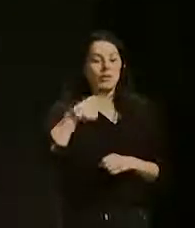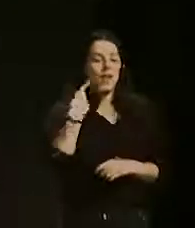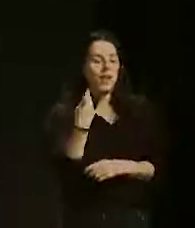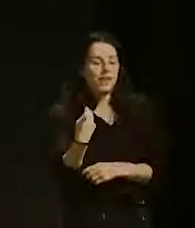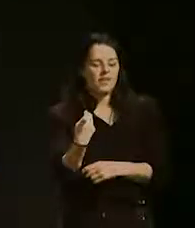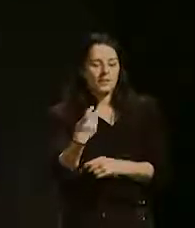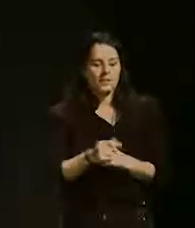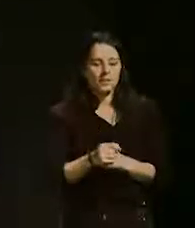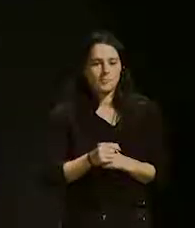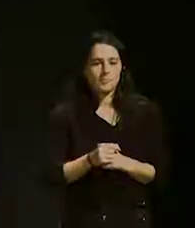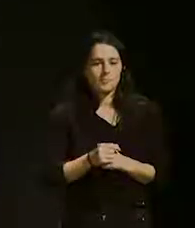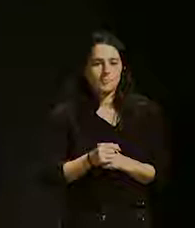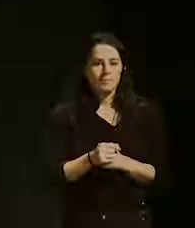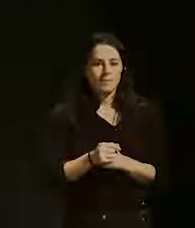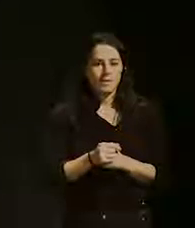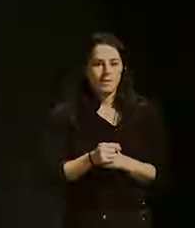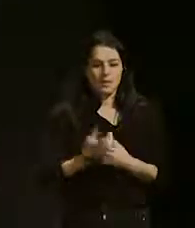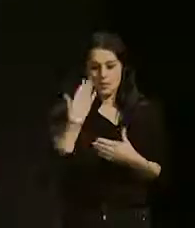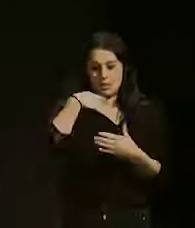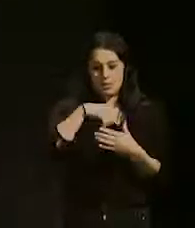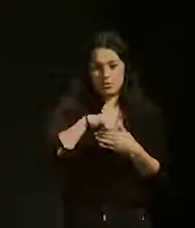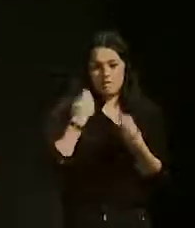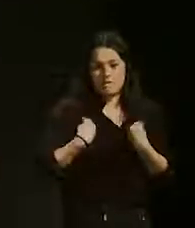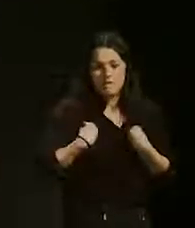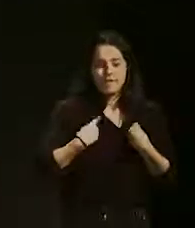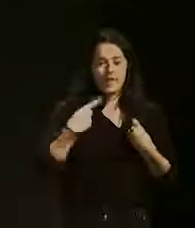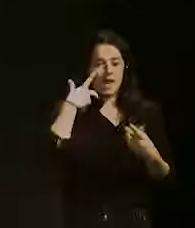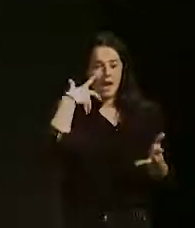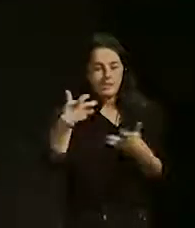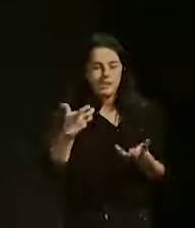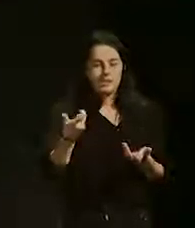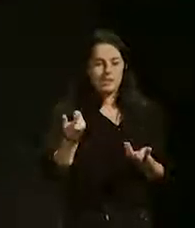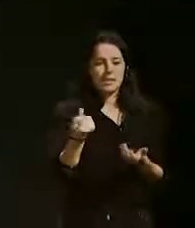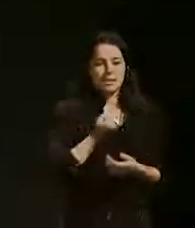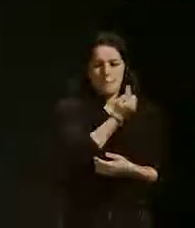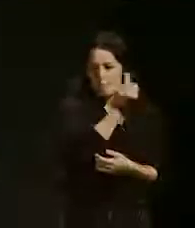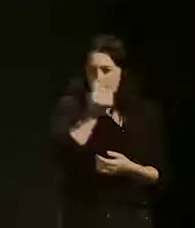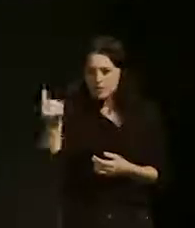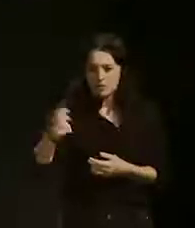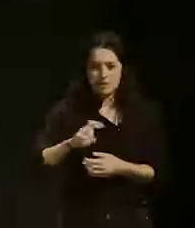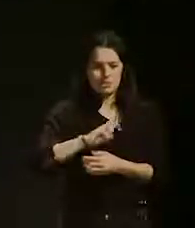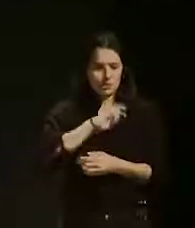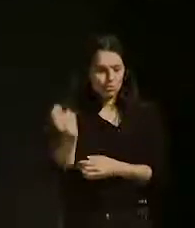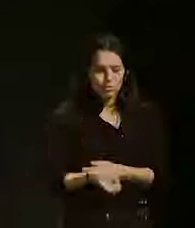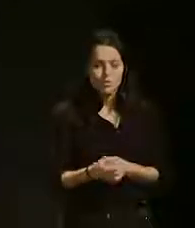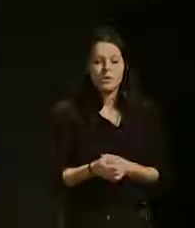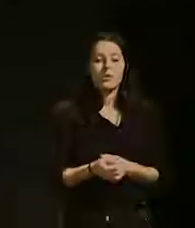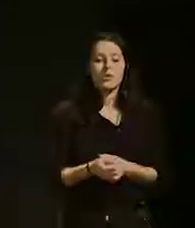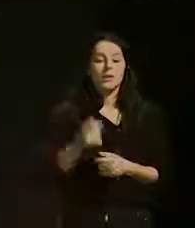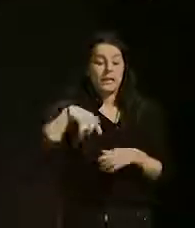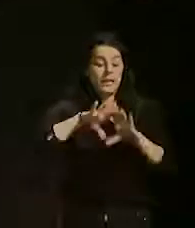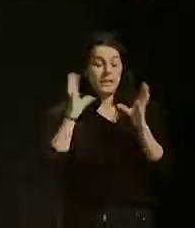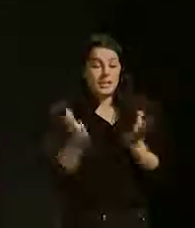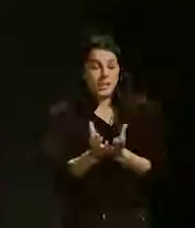necesarias en toda trayectoria artística, sobre todo de cualquier tipo de persona, y que en el